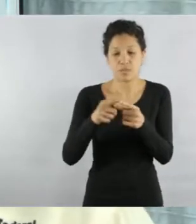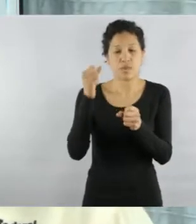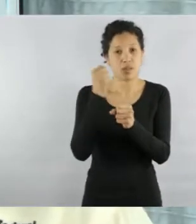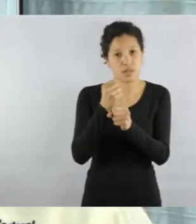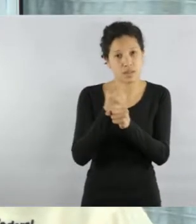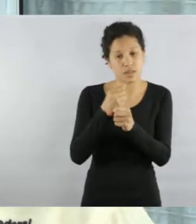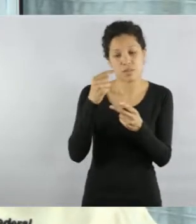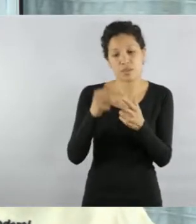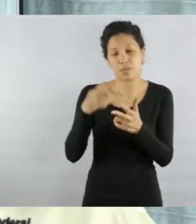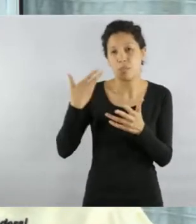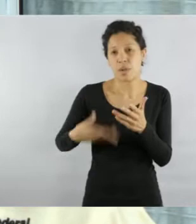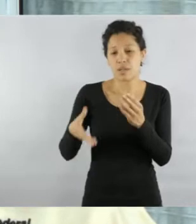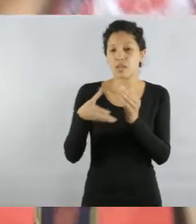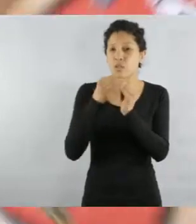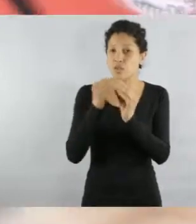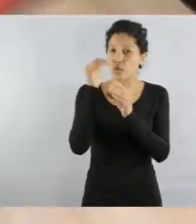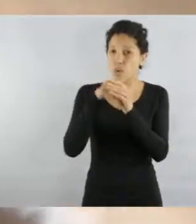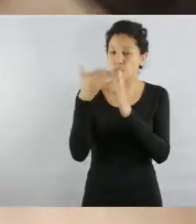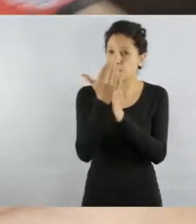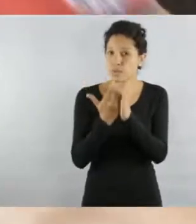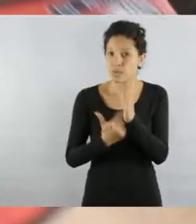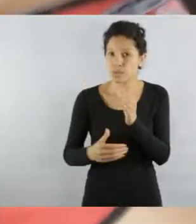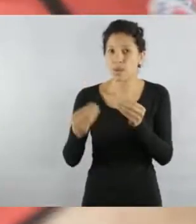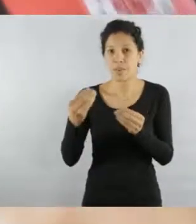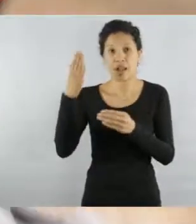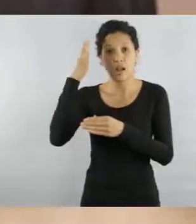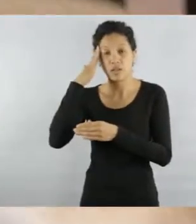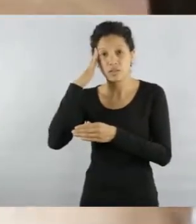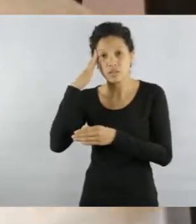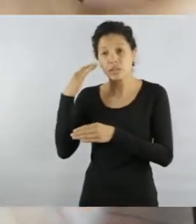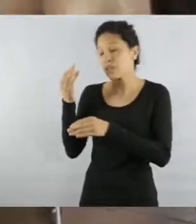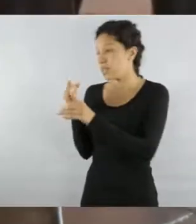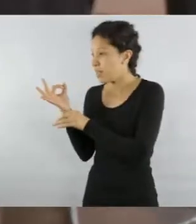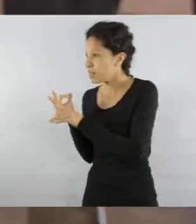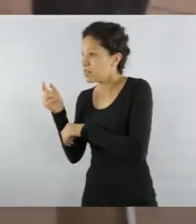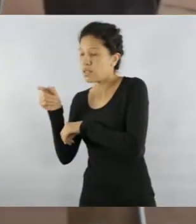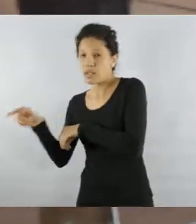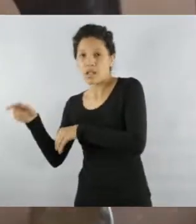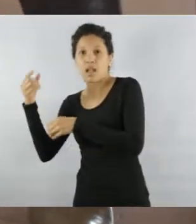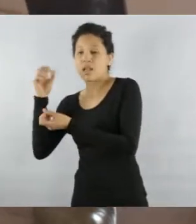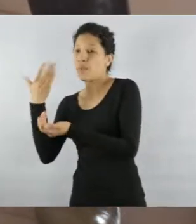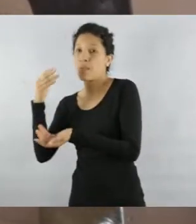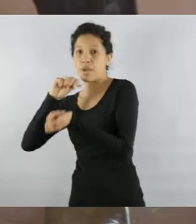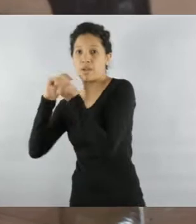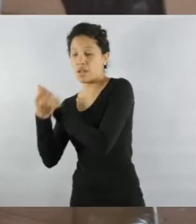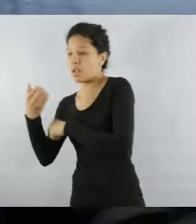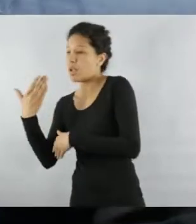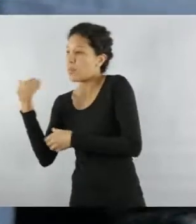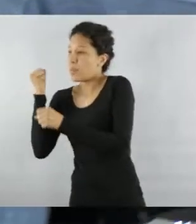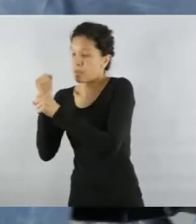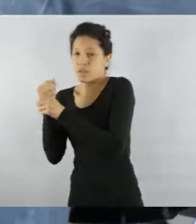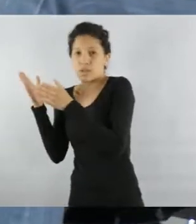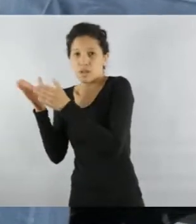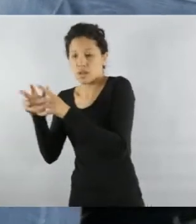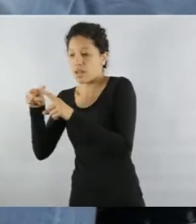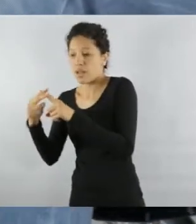parte laboral y la parte humana es decir concientizar a la persona que está cuidada libertad que no todo está perdido que podemos trabajar con ellos